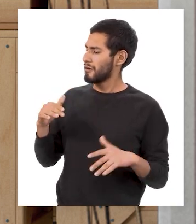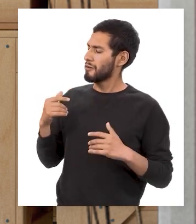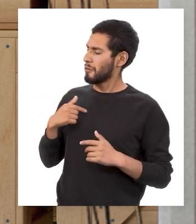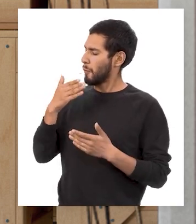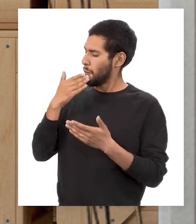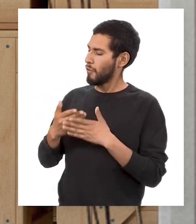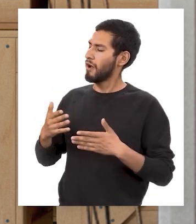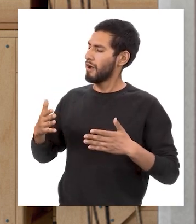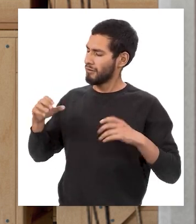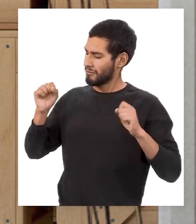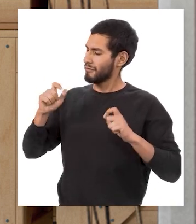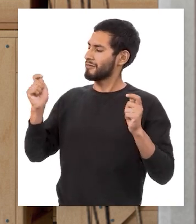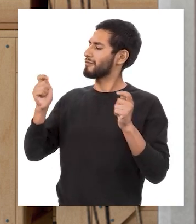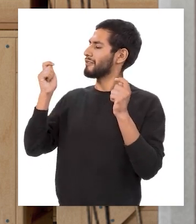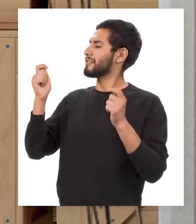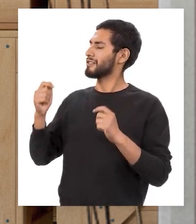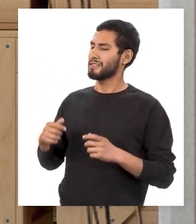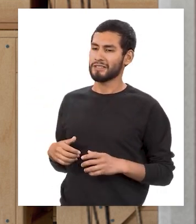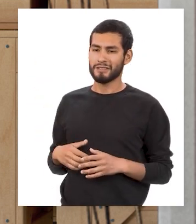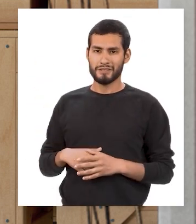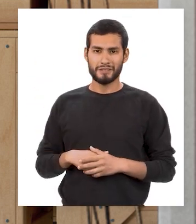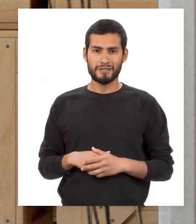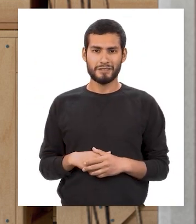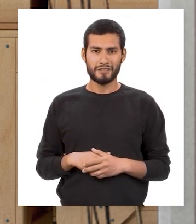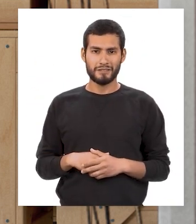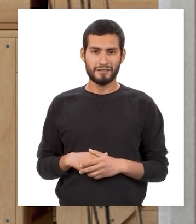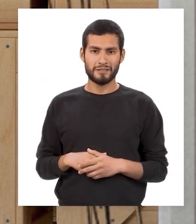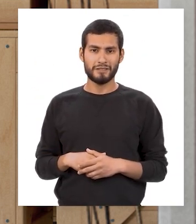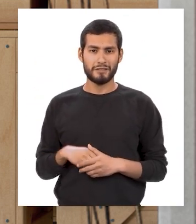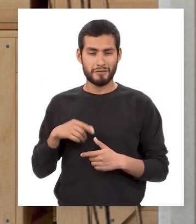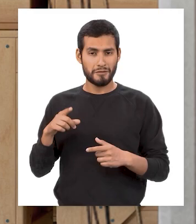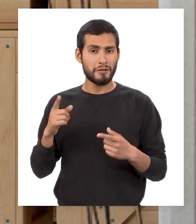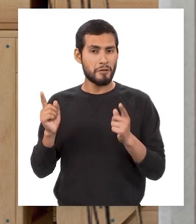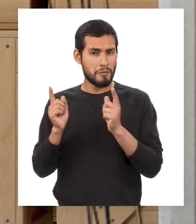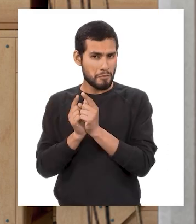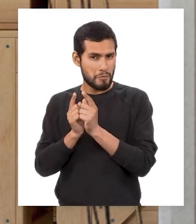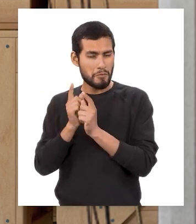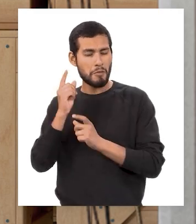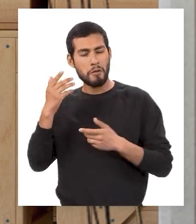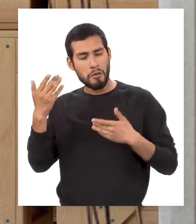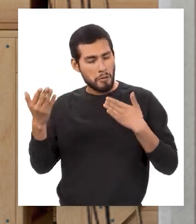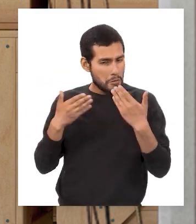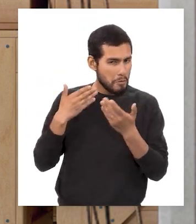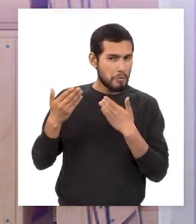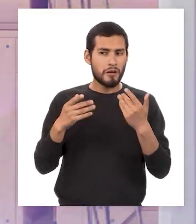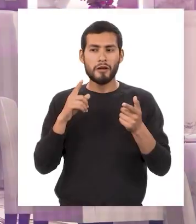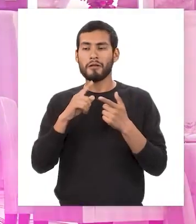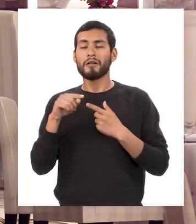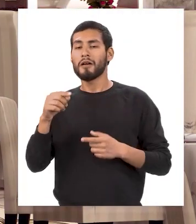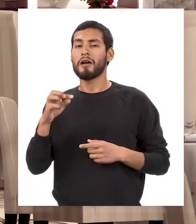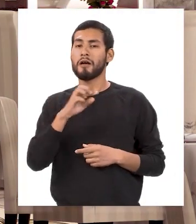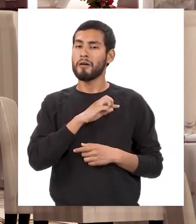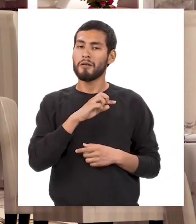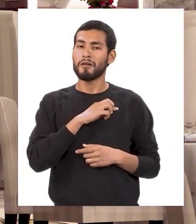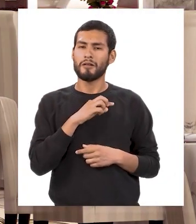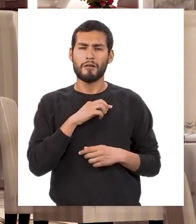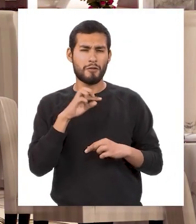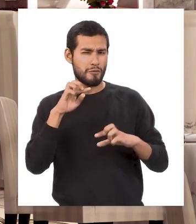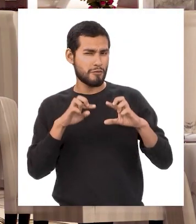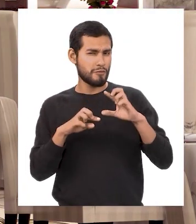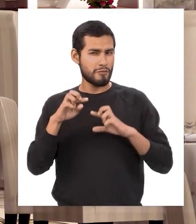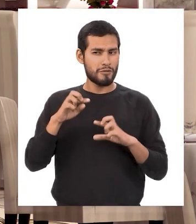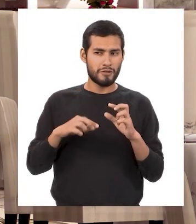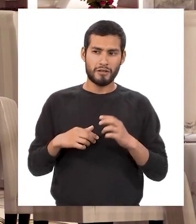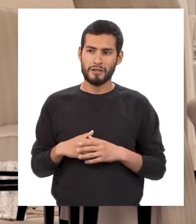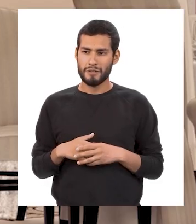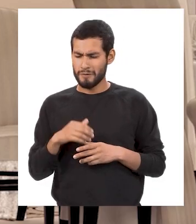Rangún bien merece que celebremos. Tuvieron algún encuentro más entre ambos, pero Passepartout comenzó a